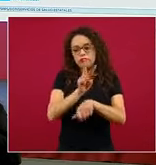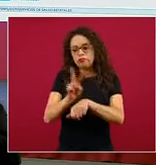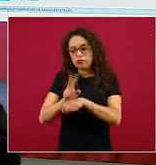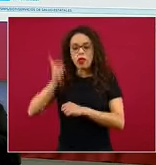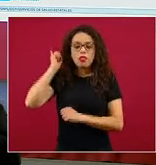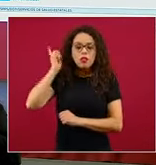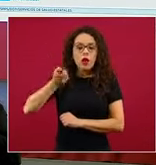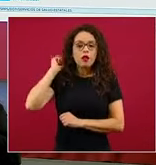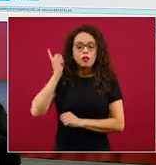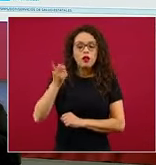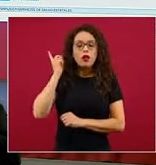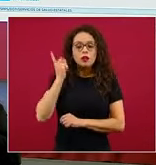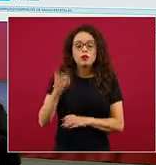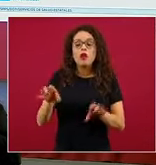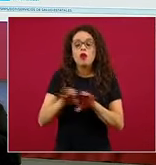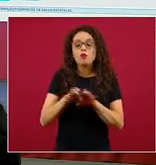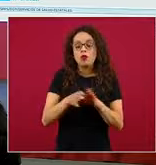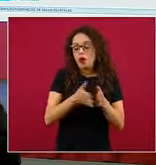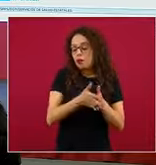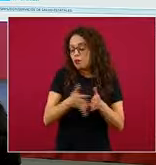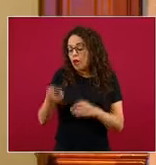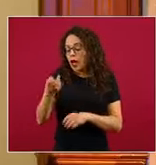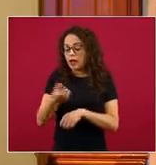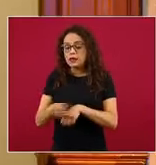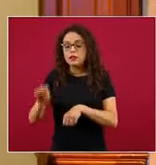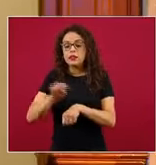cómo se comporta durante toda esta semana